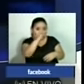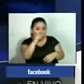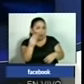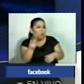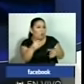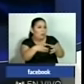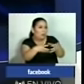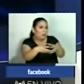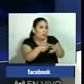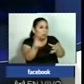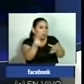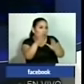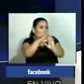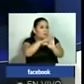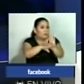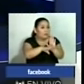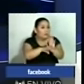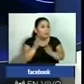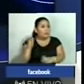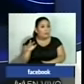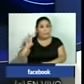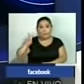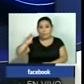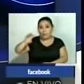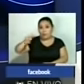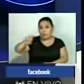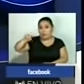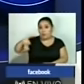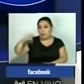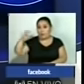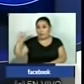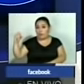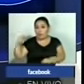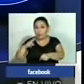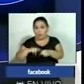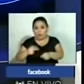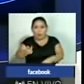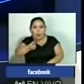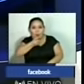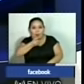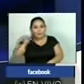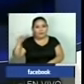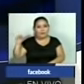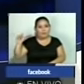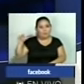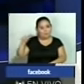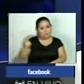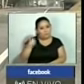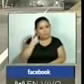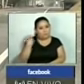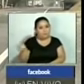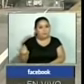pérdidas económicas que sobrepasan los $20,000. El periodista Nelson Quinteros nos informa.